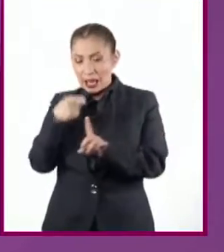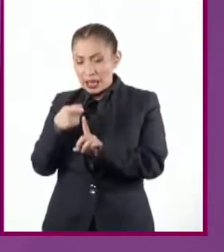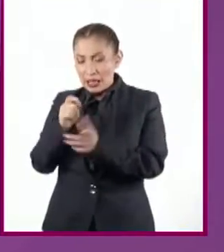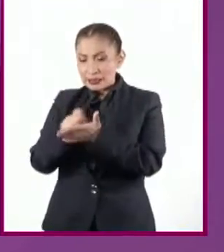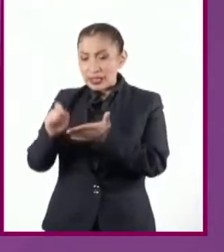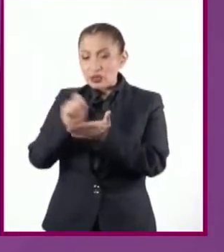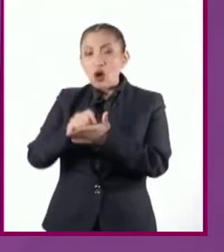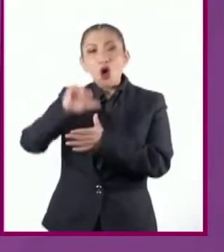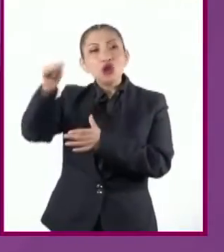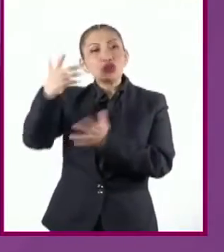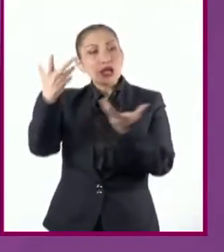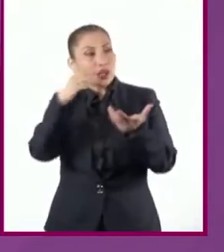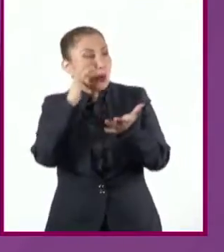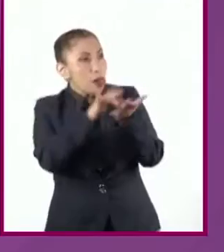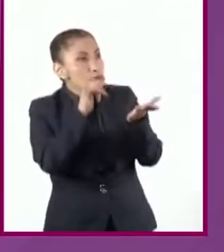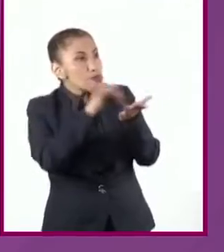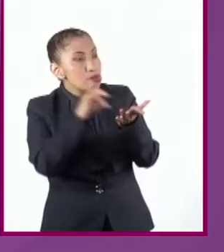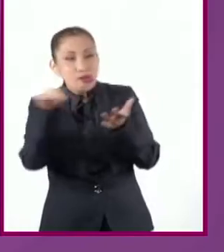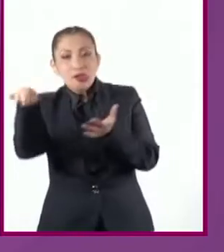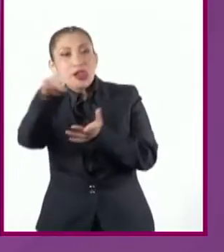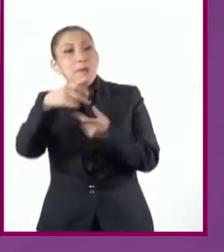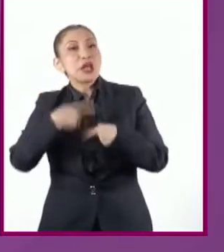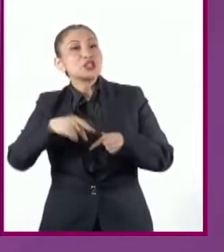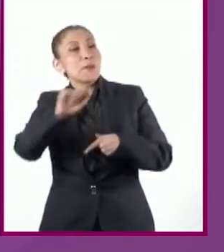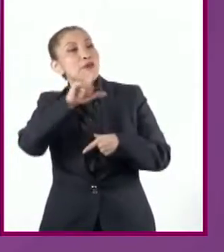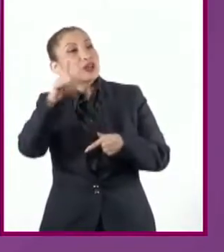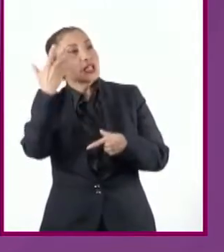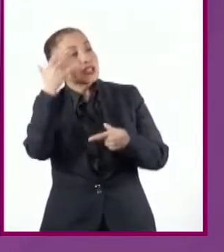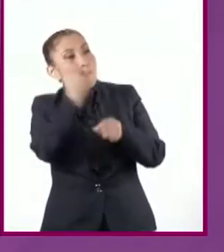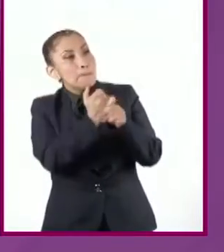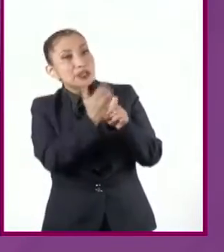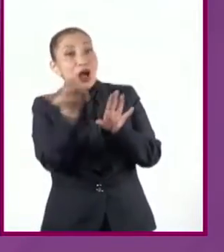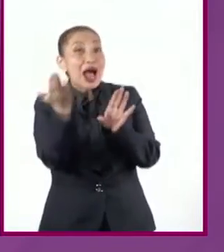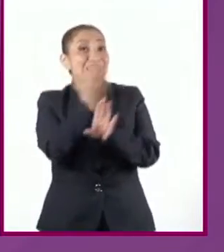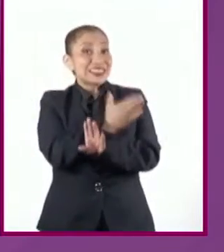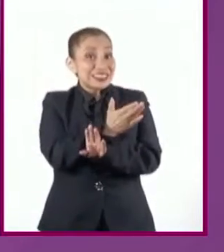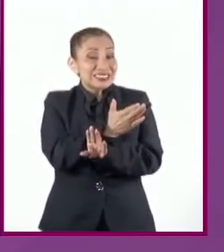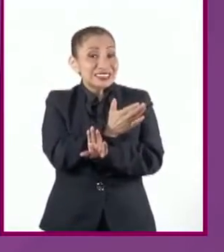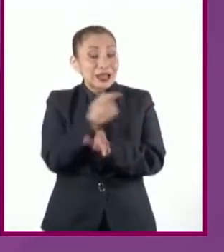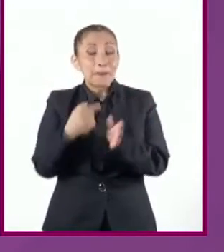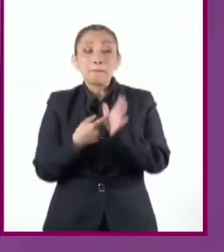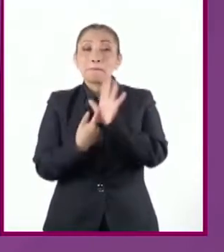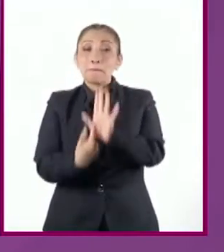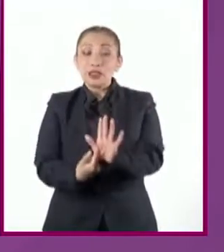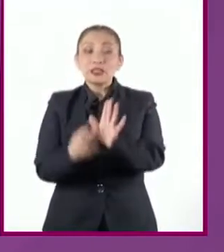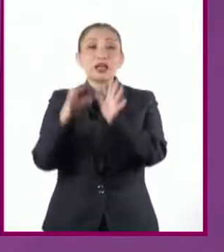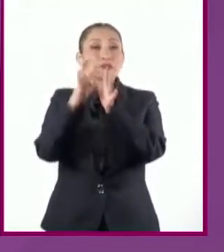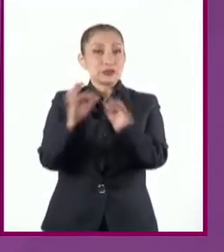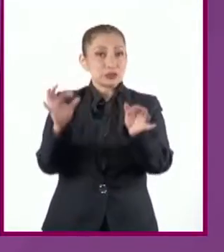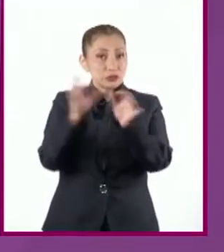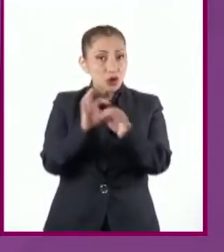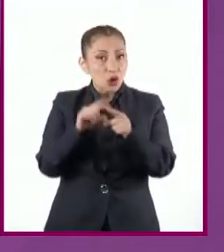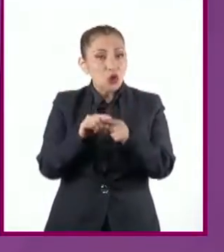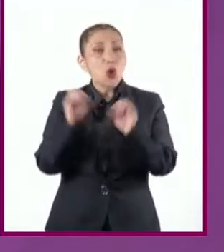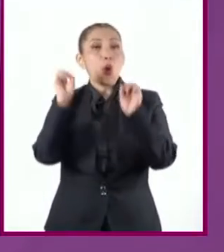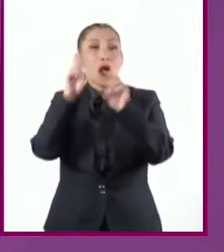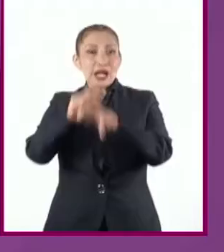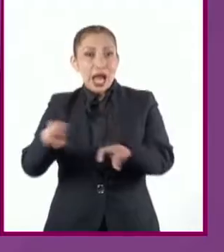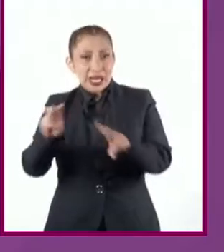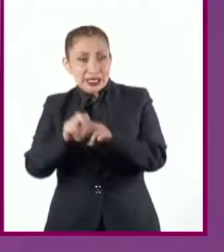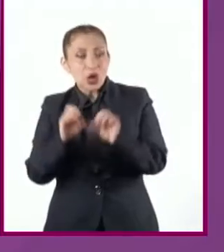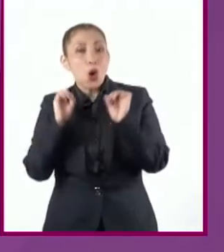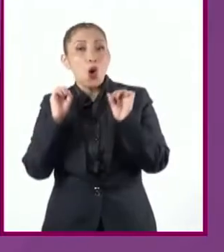en su mayoría realizados por especialistas sobre el tema. Presentan descripciones, análisis